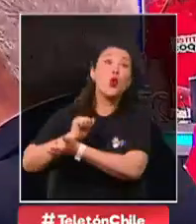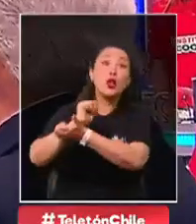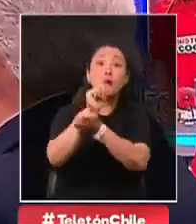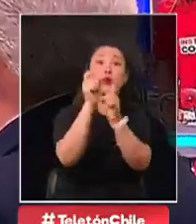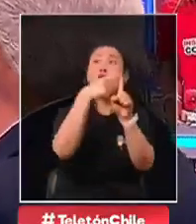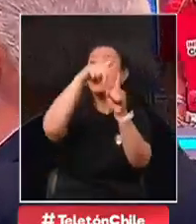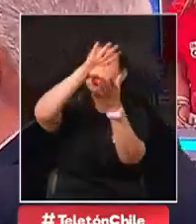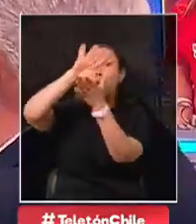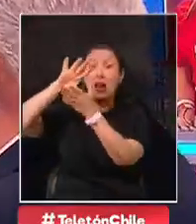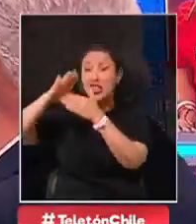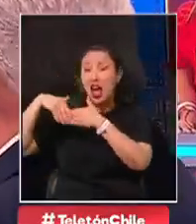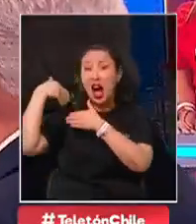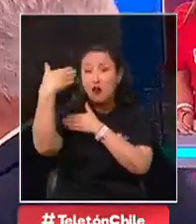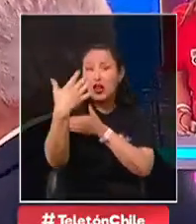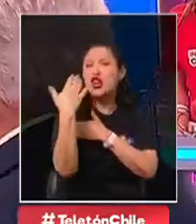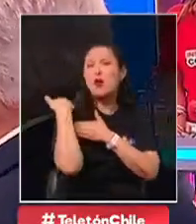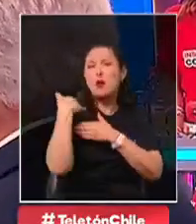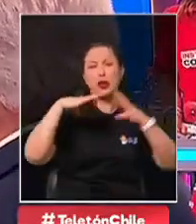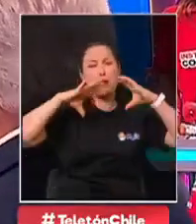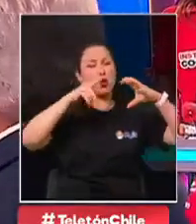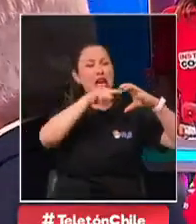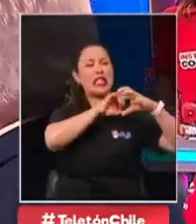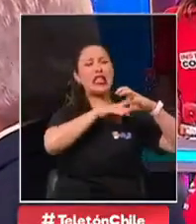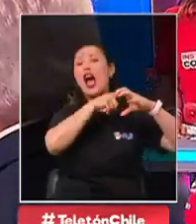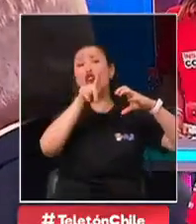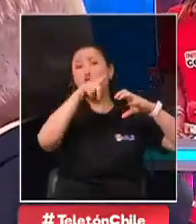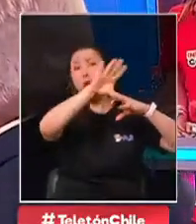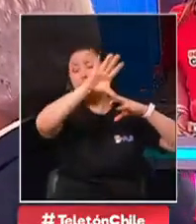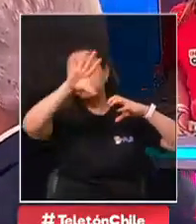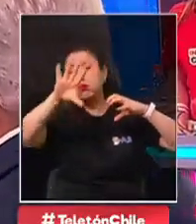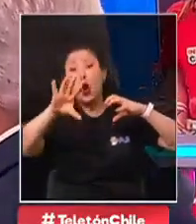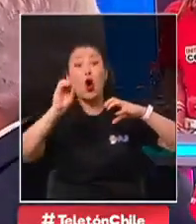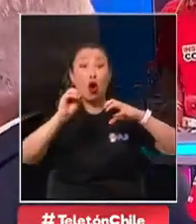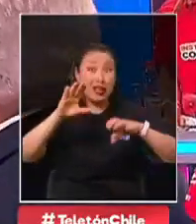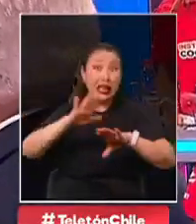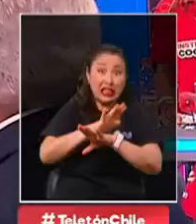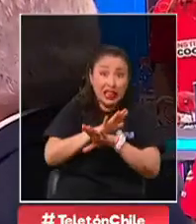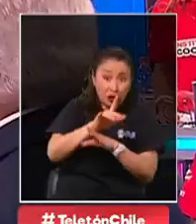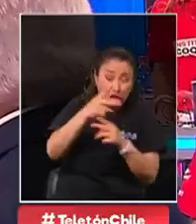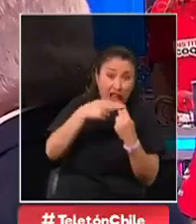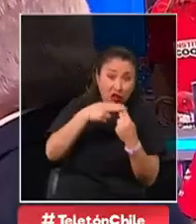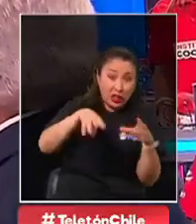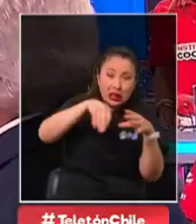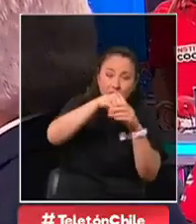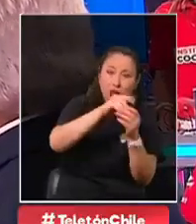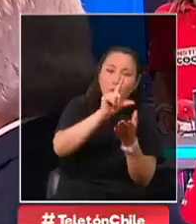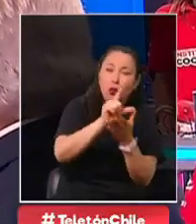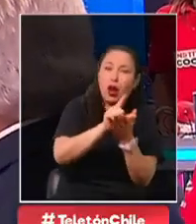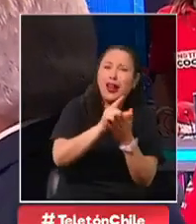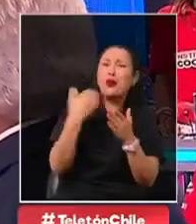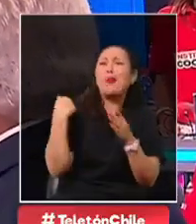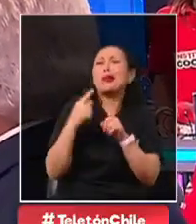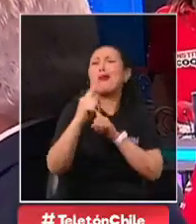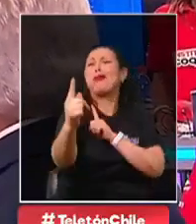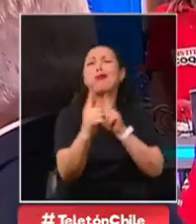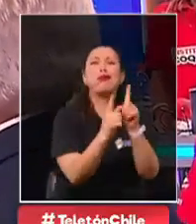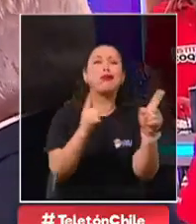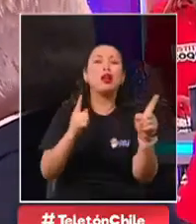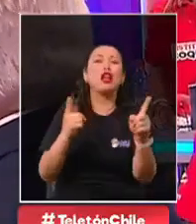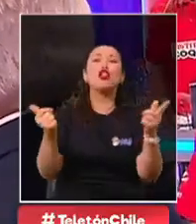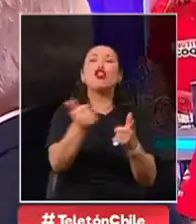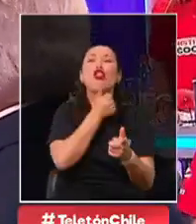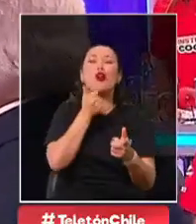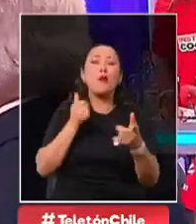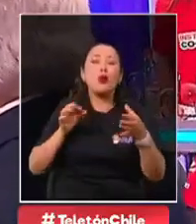del país, aunque estés al otro lado del mundo, aunque estés ahí directamente en el teatro, ¿sí? Creo que todos estamos conectados por el sentimiento que transmite la